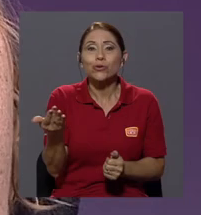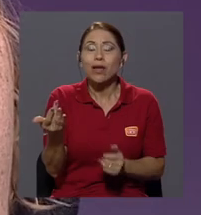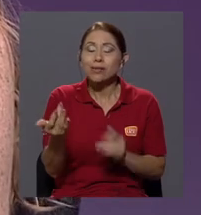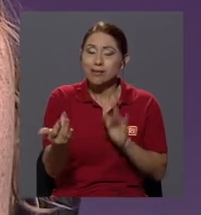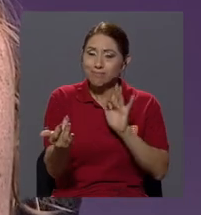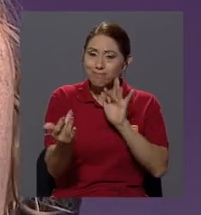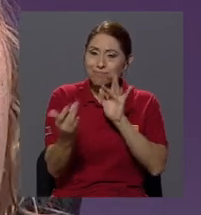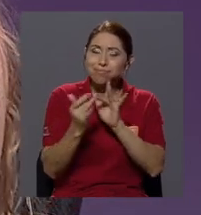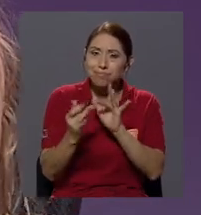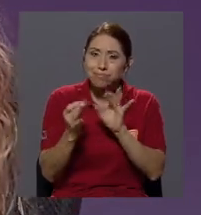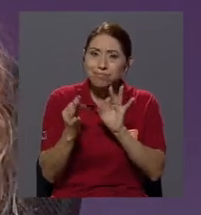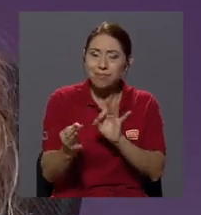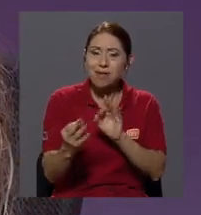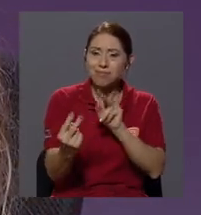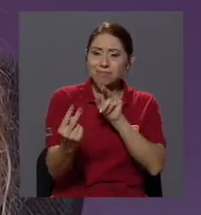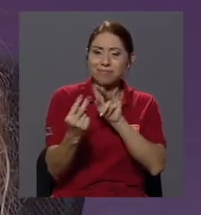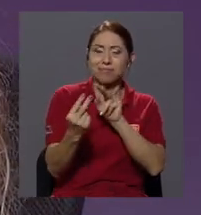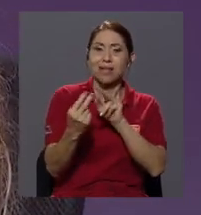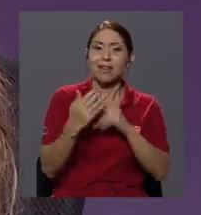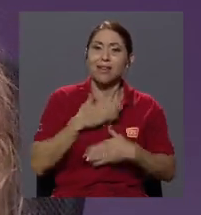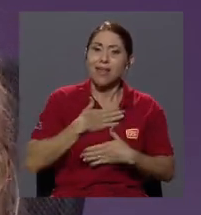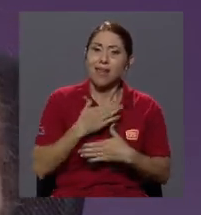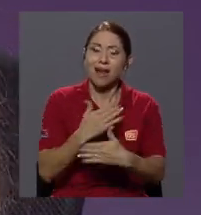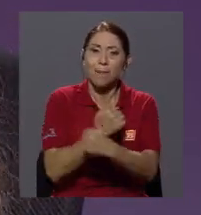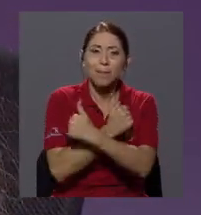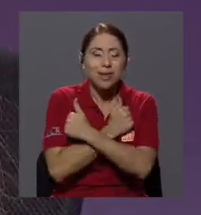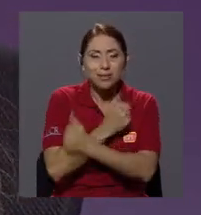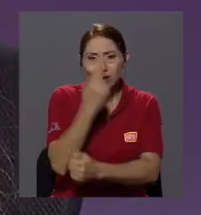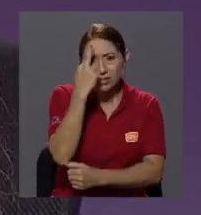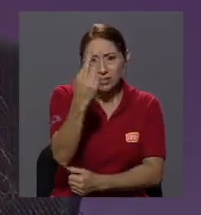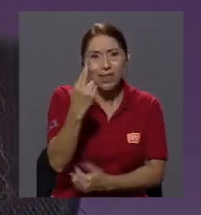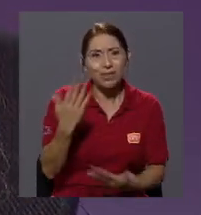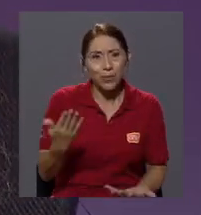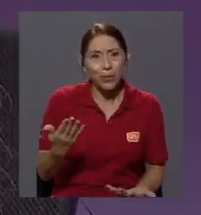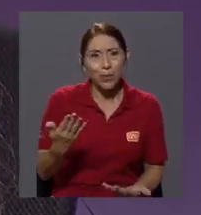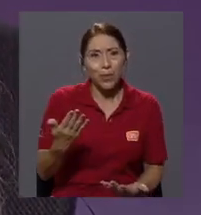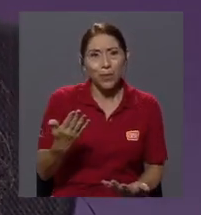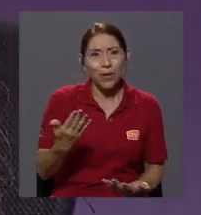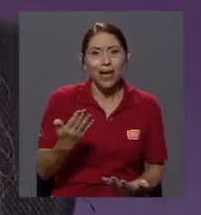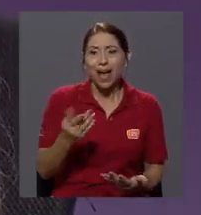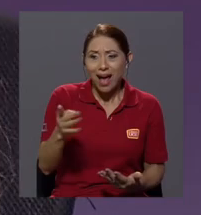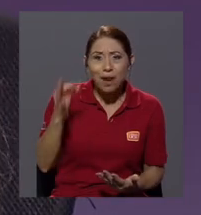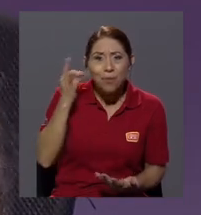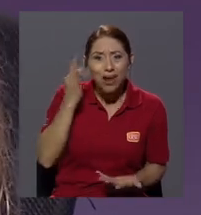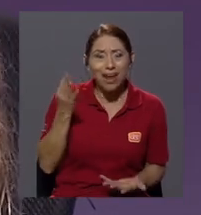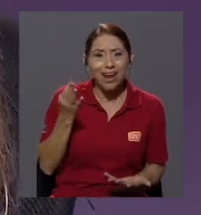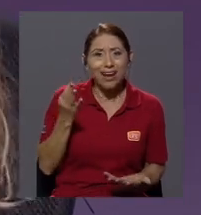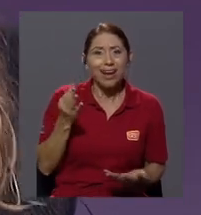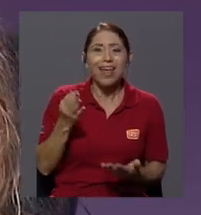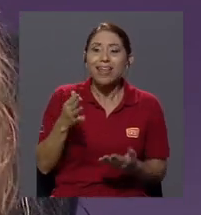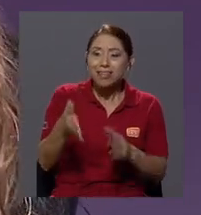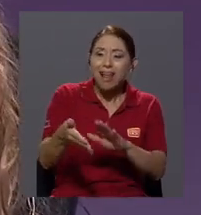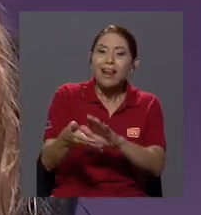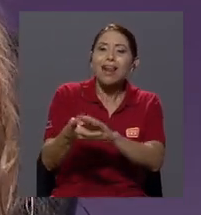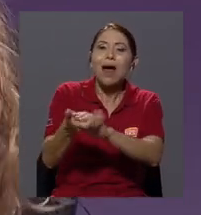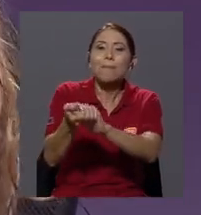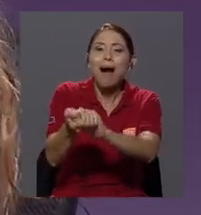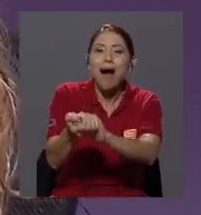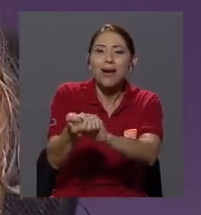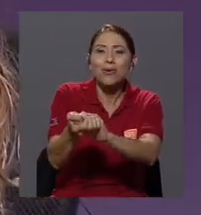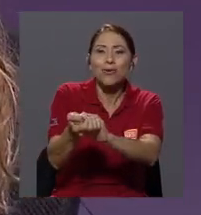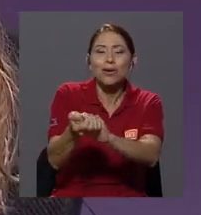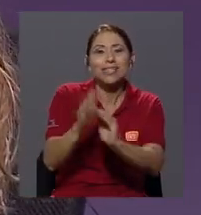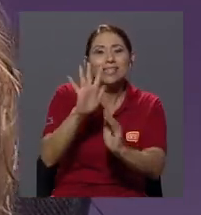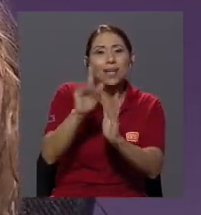merece la mujer dar la mano cinco minutos dale un masajito dale seguridad y amor con solo eso de la mañana a la